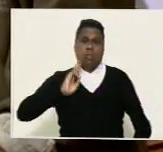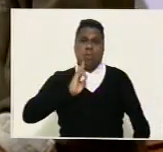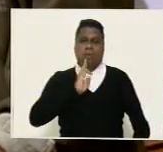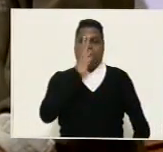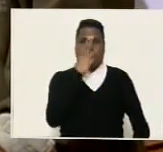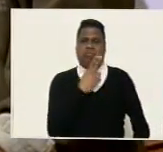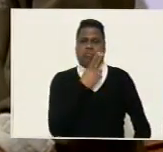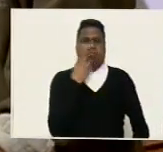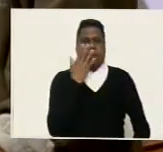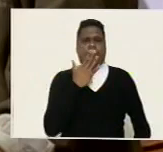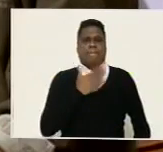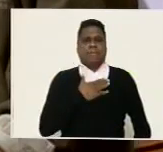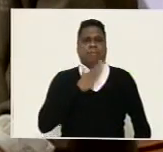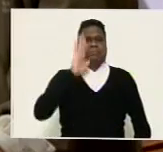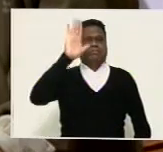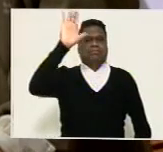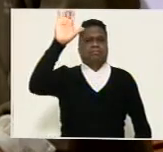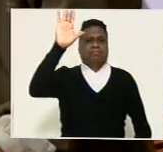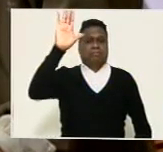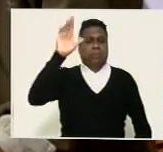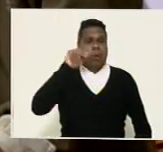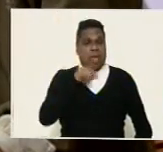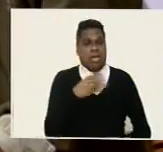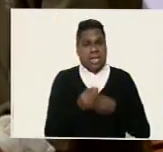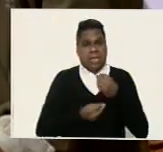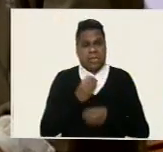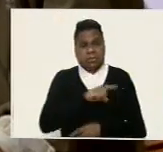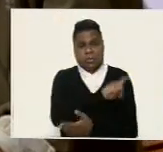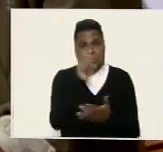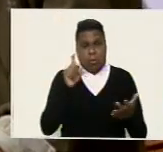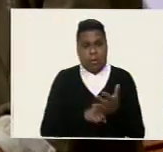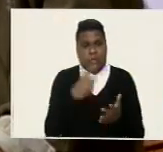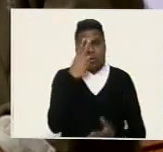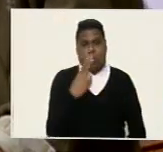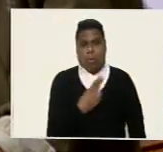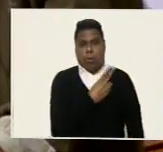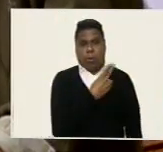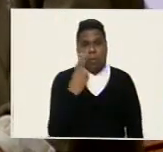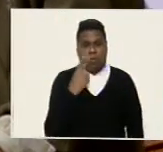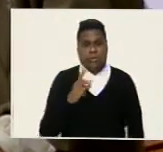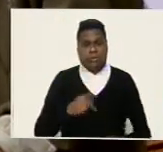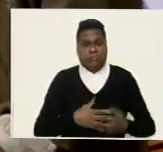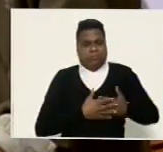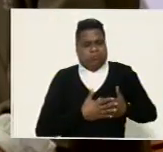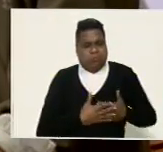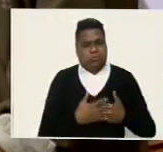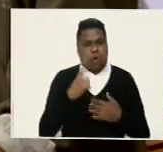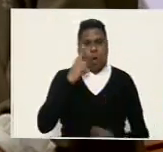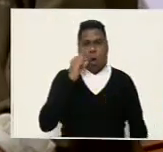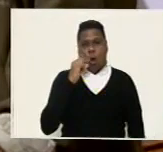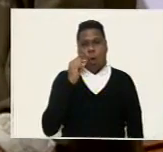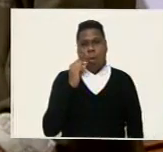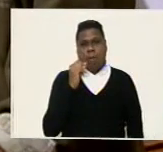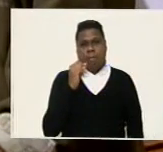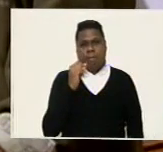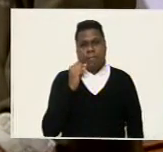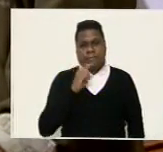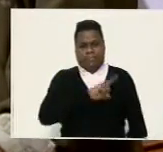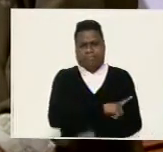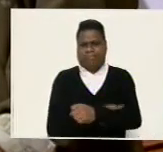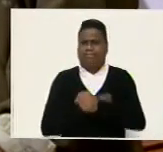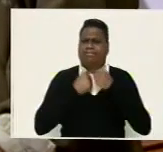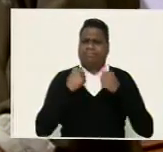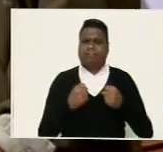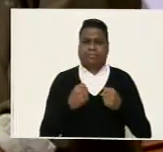Chávez rescató el ejercicio pleno de un compromiso de un valiente, de un hombre patriota que